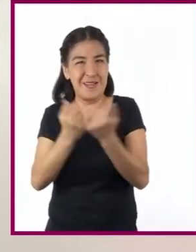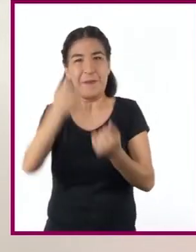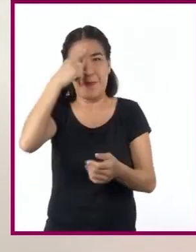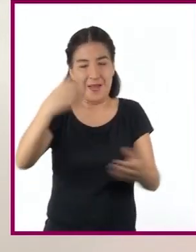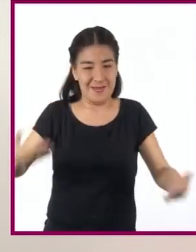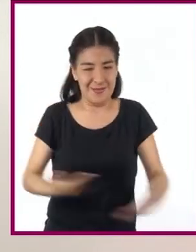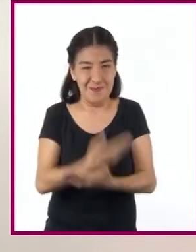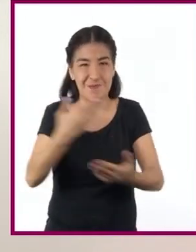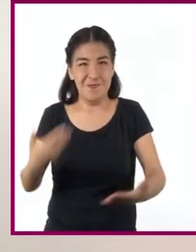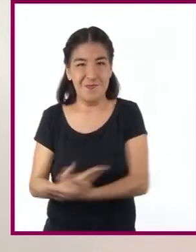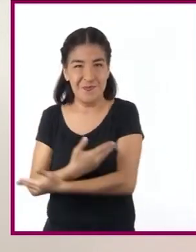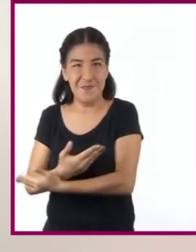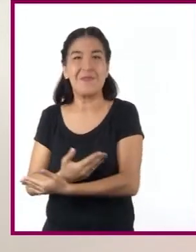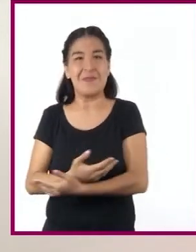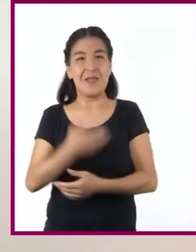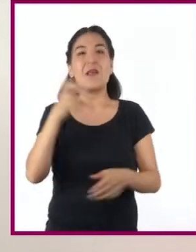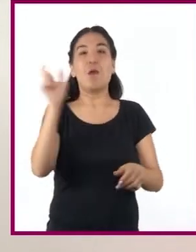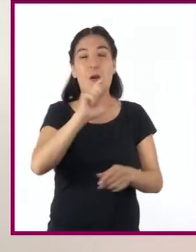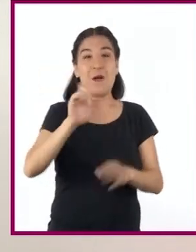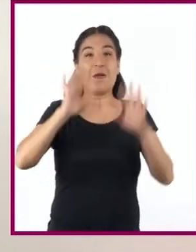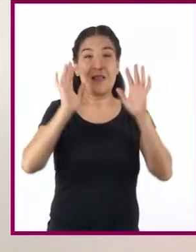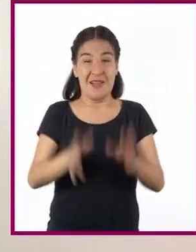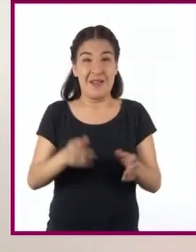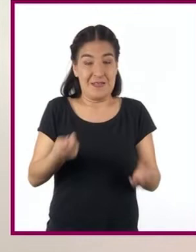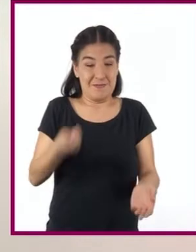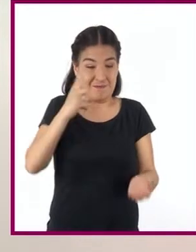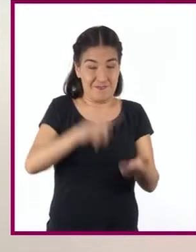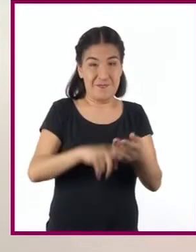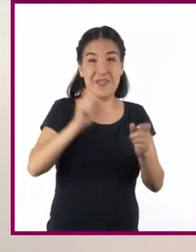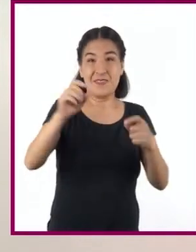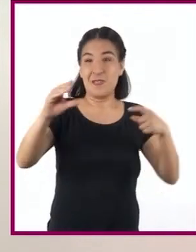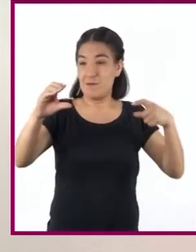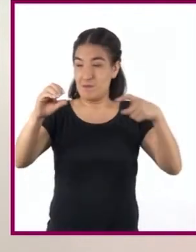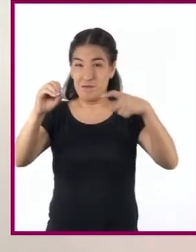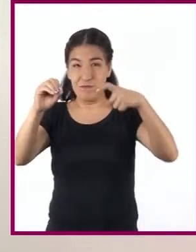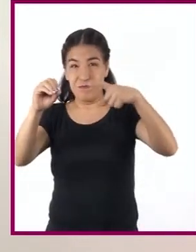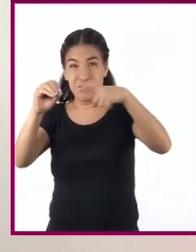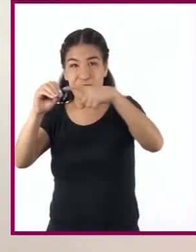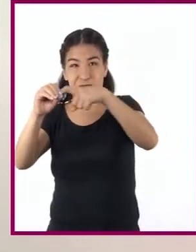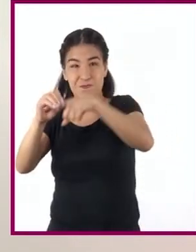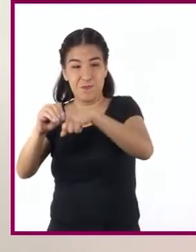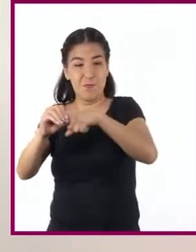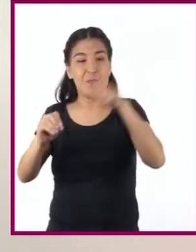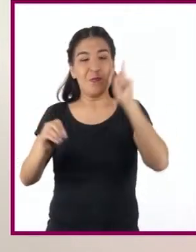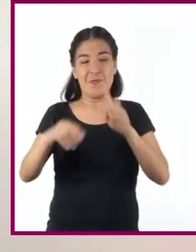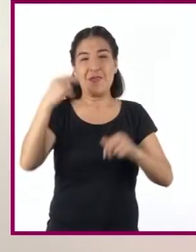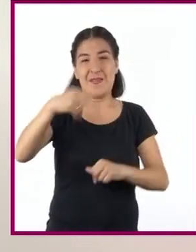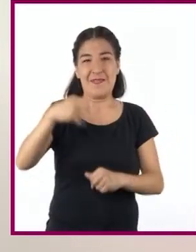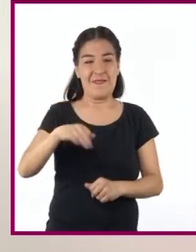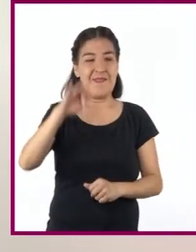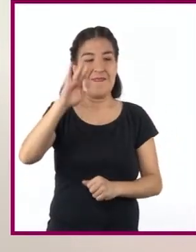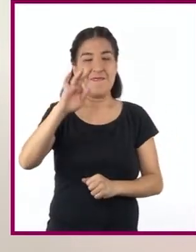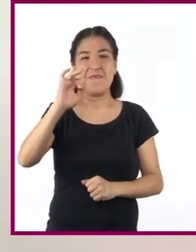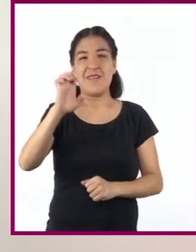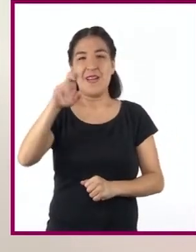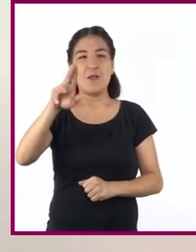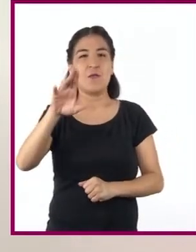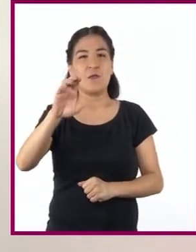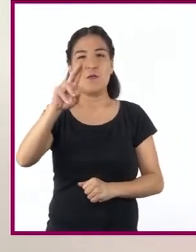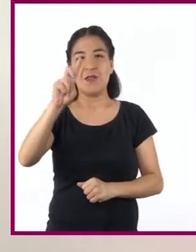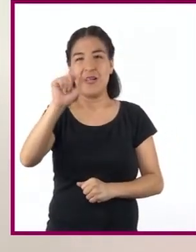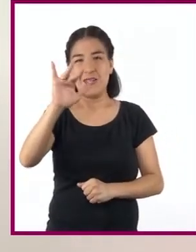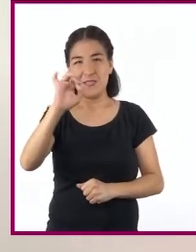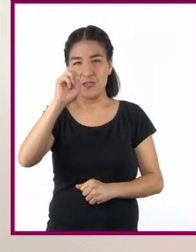de óvulos y espermatozoides ocurre dentro del cuerpo de la hembra, se denomina fecundación interna.